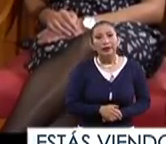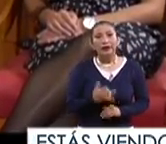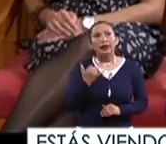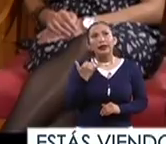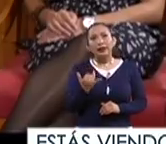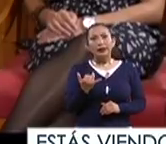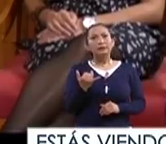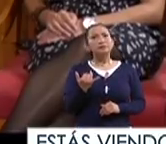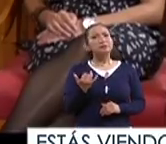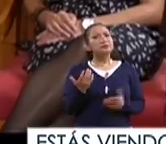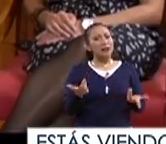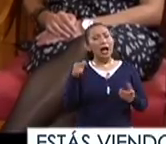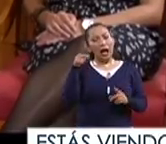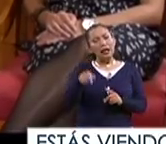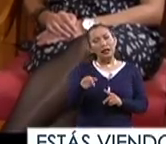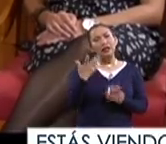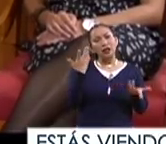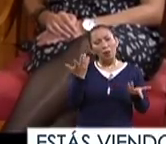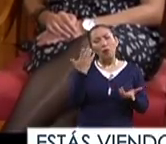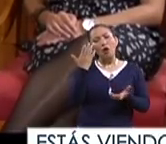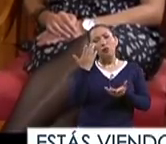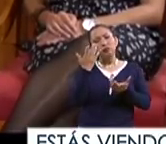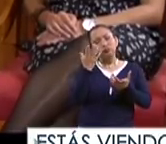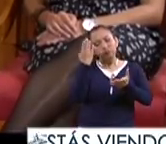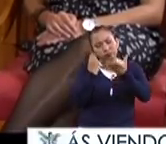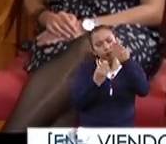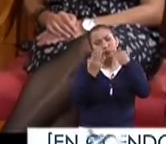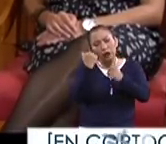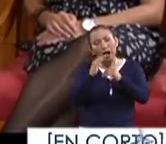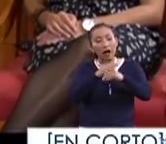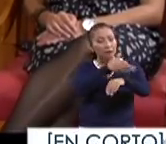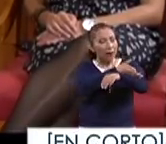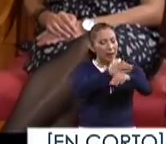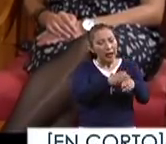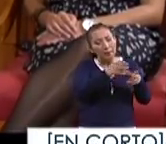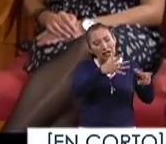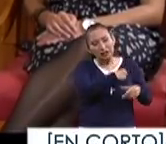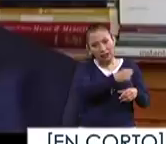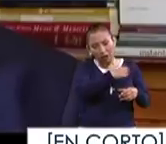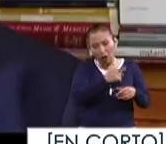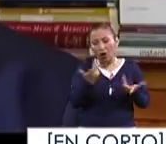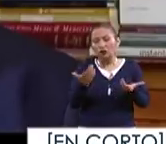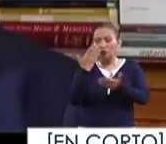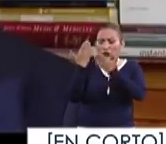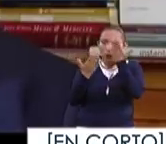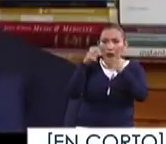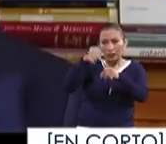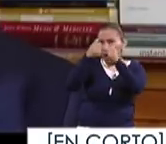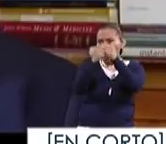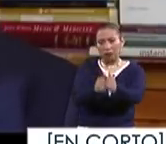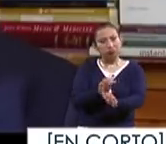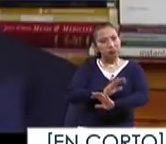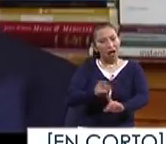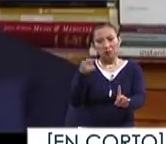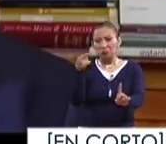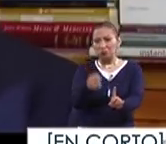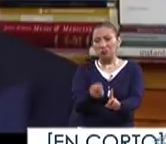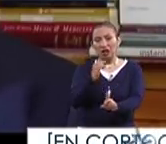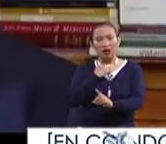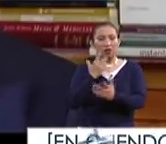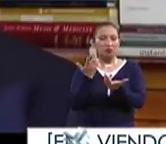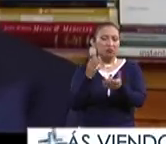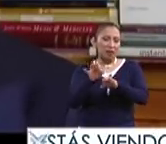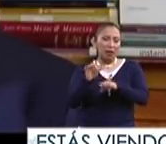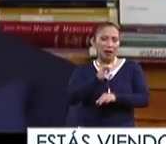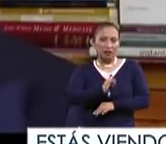Y ahí nos fuimos formando. Fue creciendo mi familia, nos fuimos formando. Me quedé ahí ya de